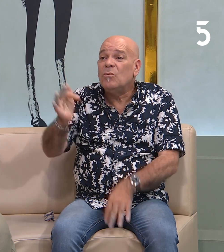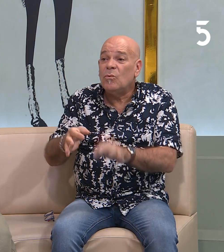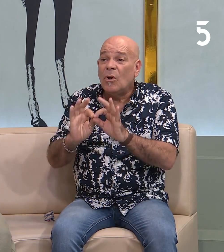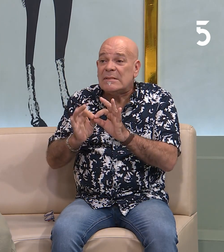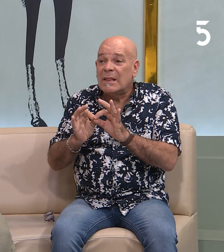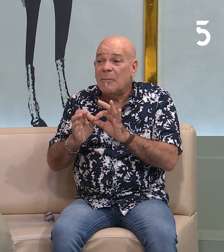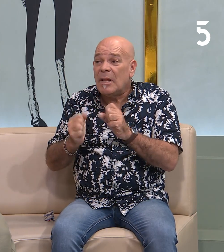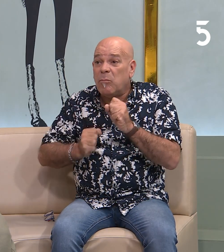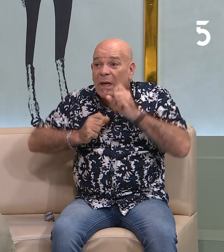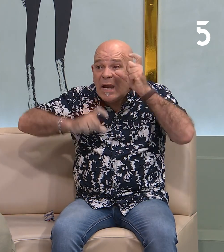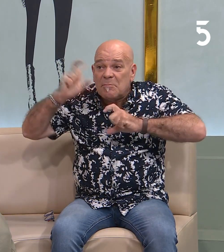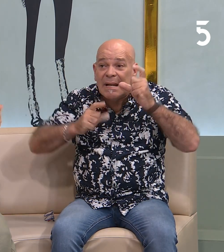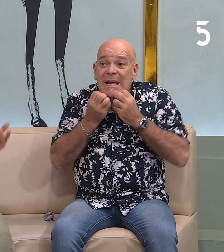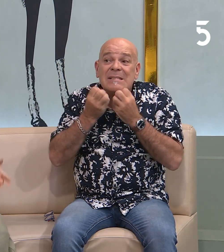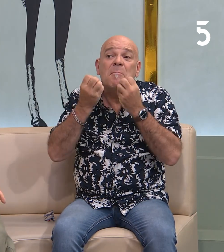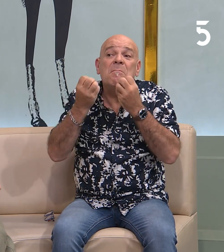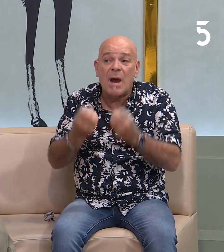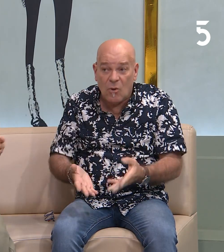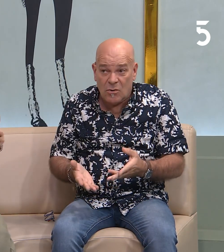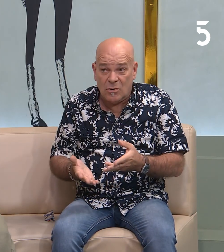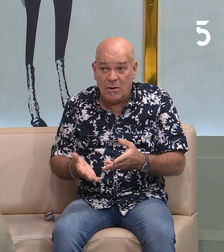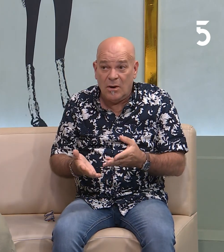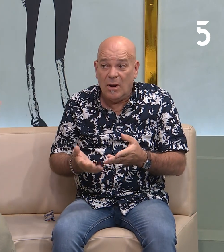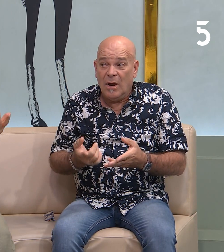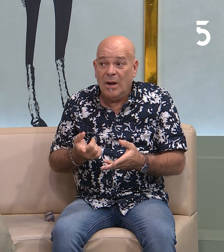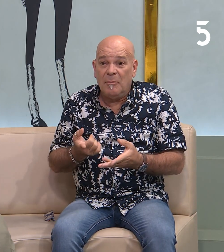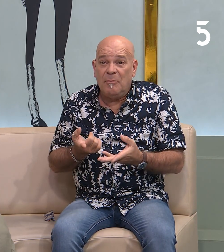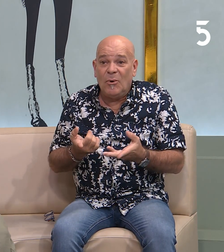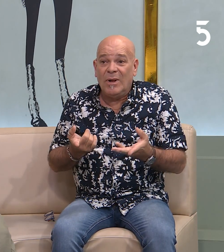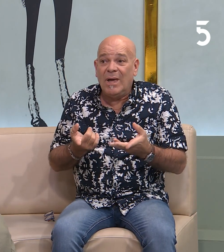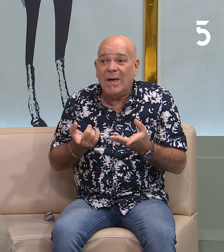ayuda para los futuros intérpretes poder tener una buena